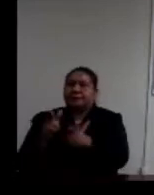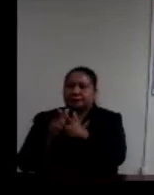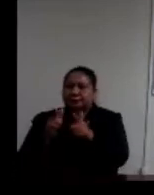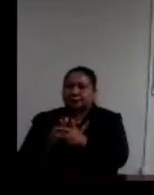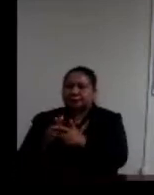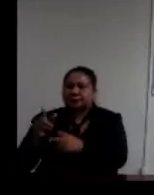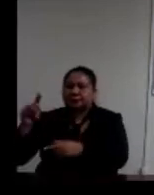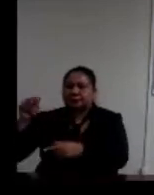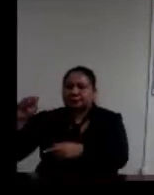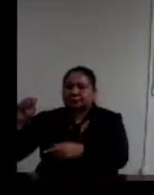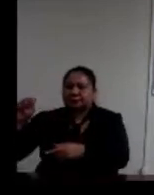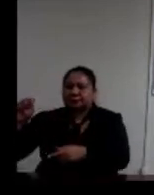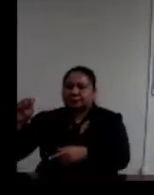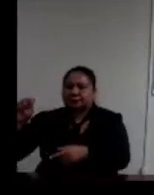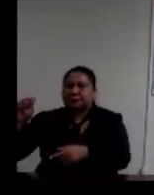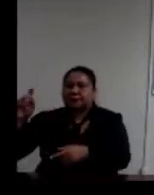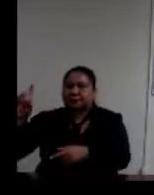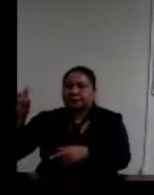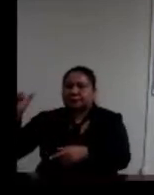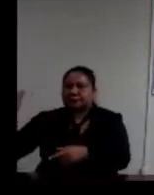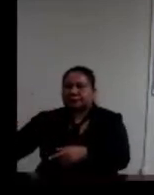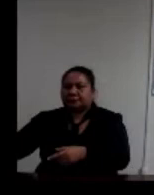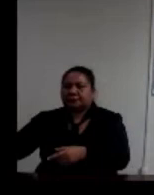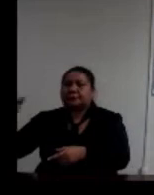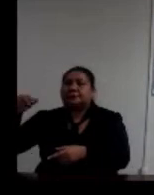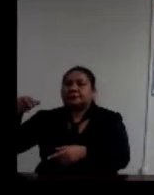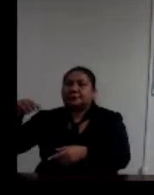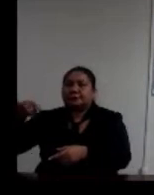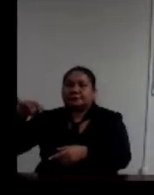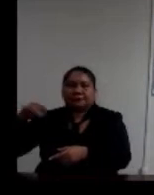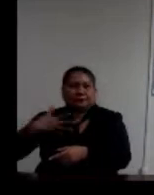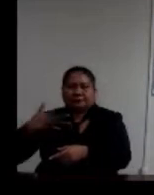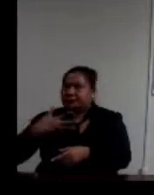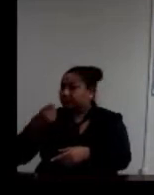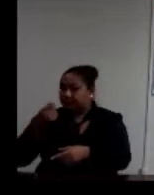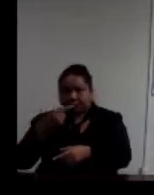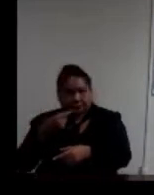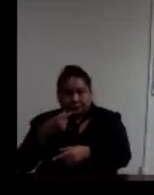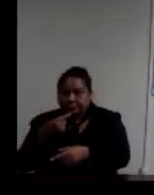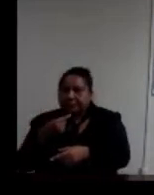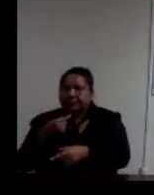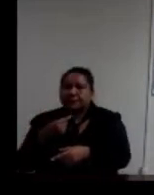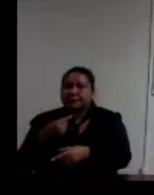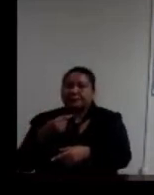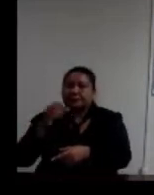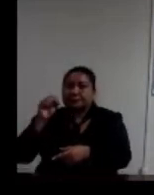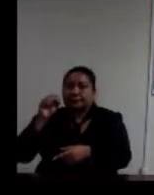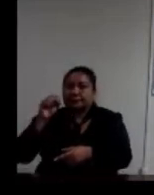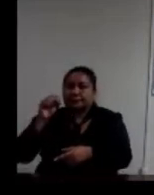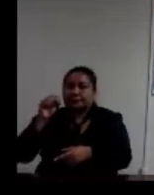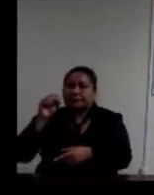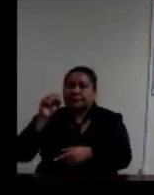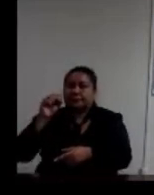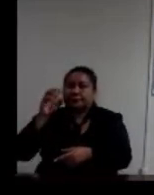TDA sin tratamiento, vean el porcentaje, es casi el 60%, los que